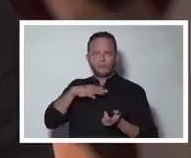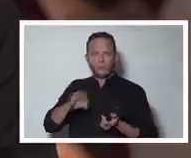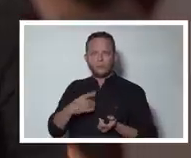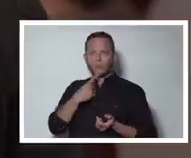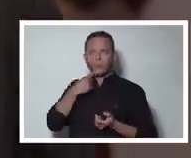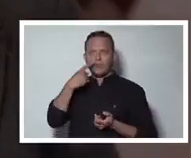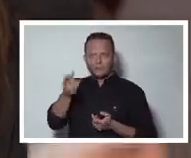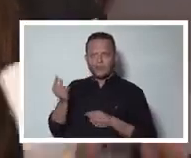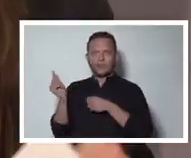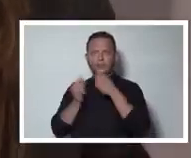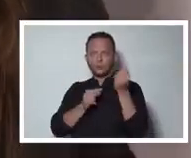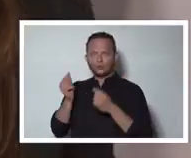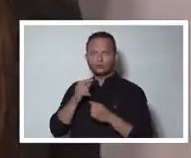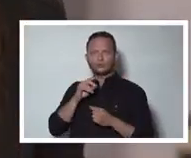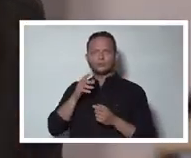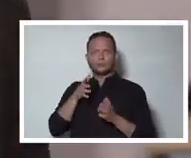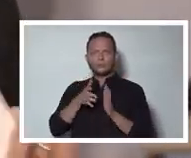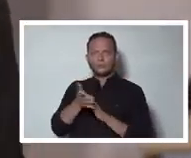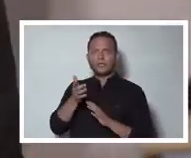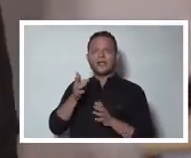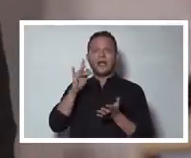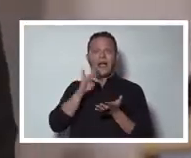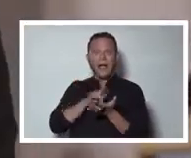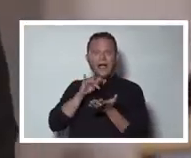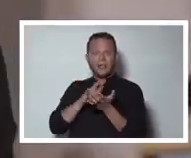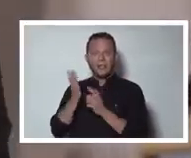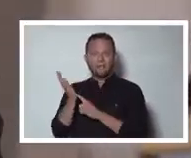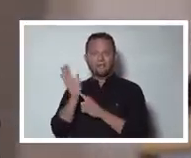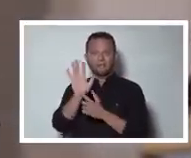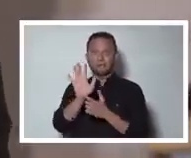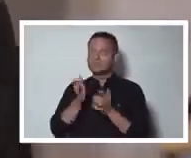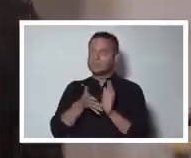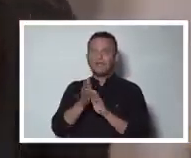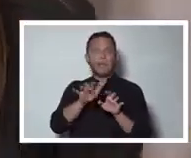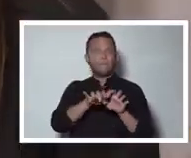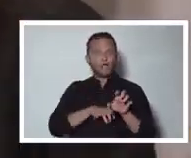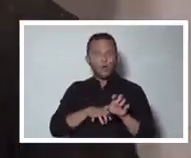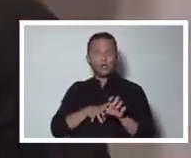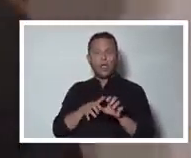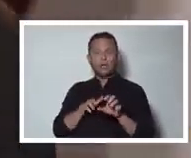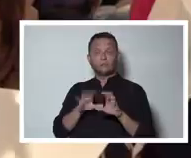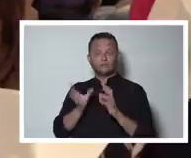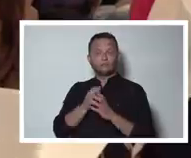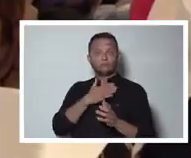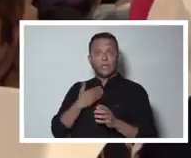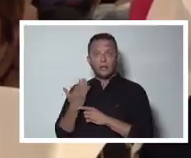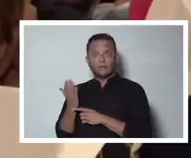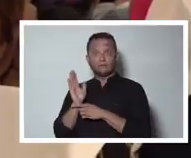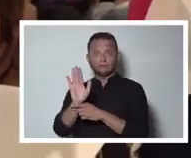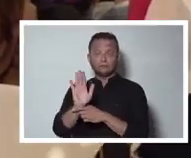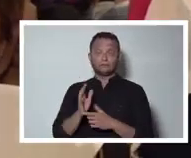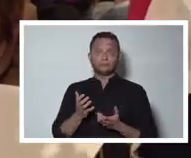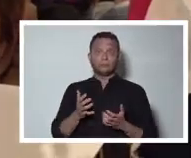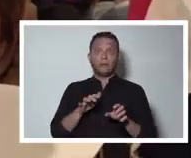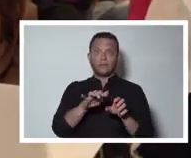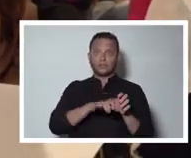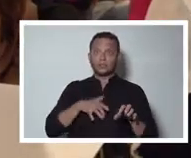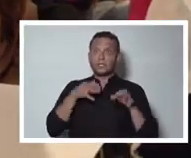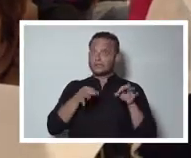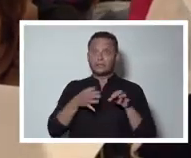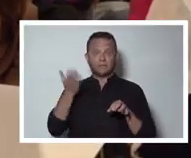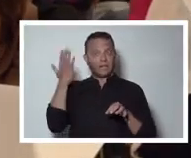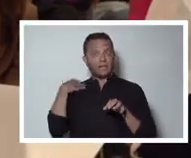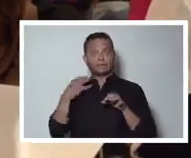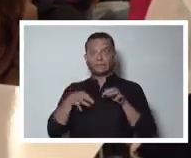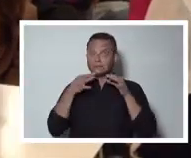podamos dar la discusión de que nuestras agendas son las agendas de la mayoría son agendas de mayoría siempre lo